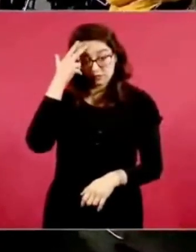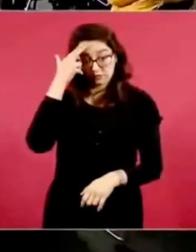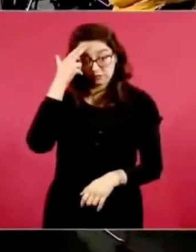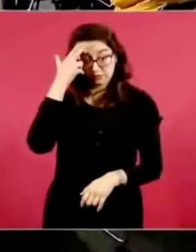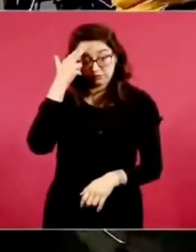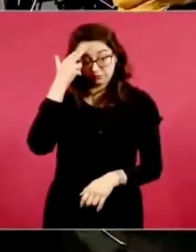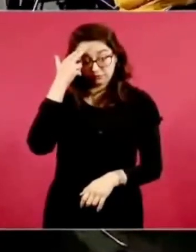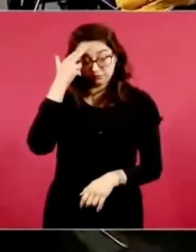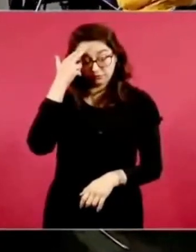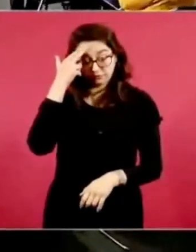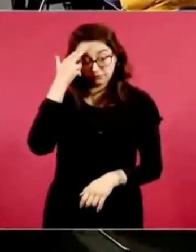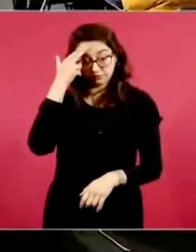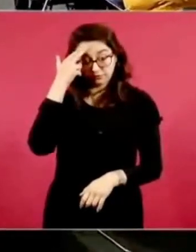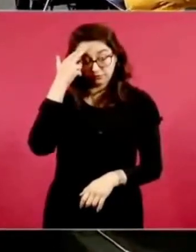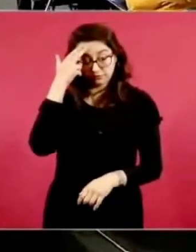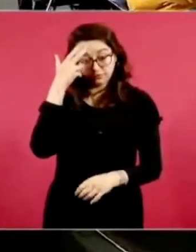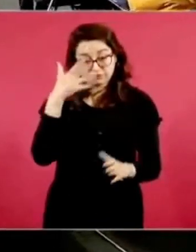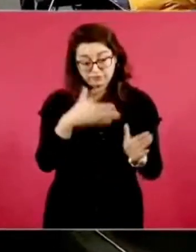trabajaban